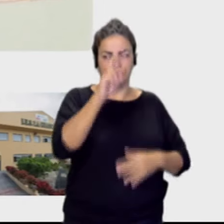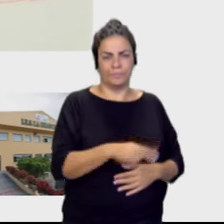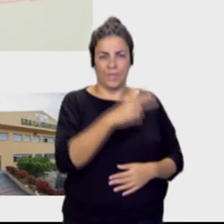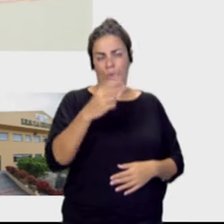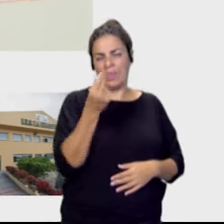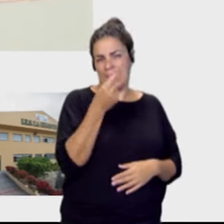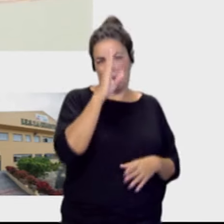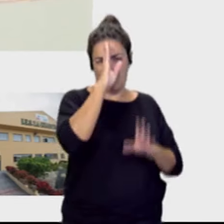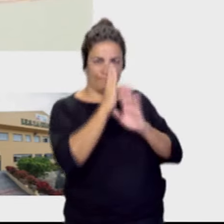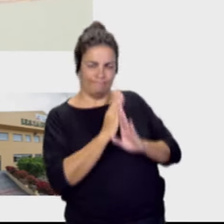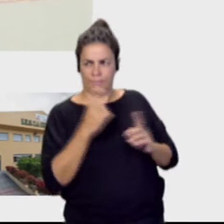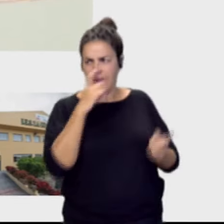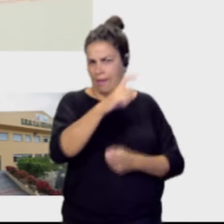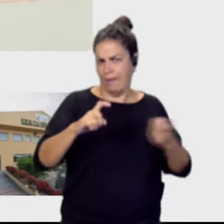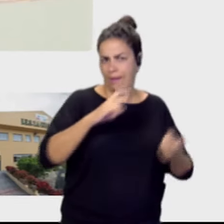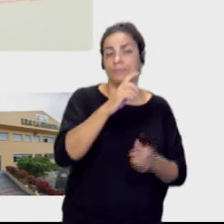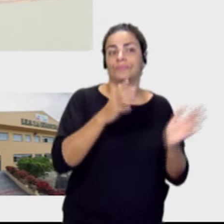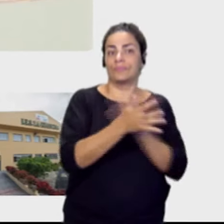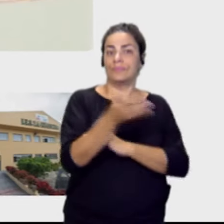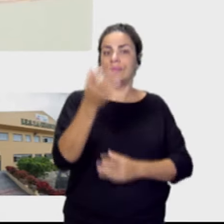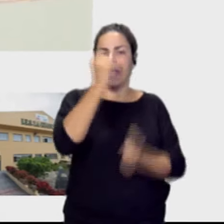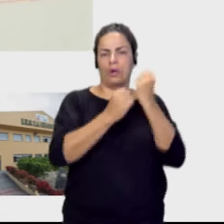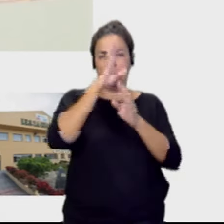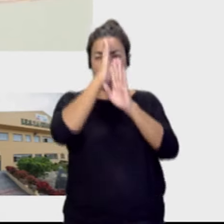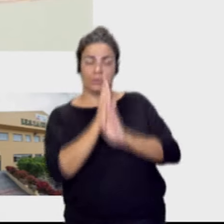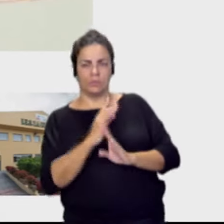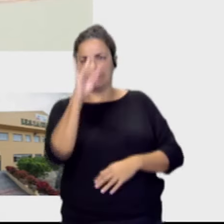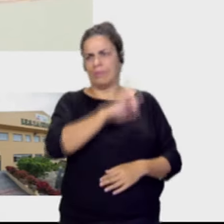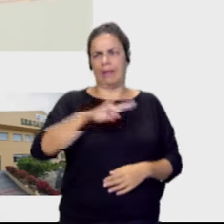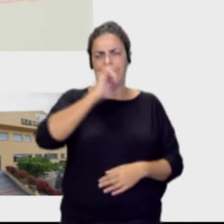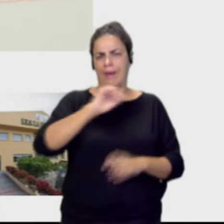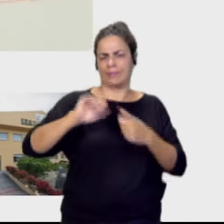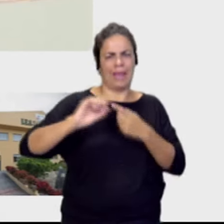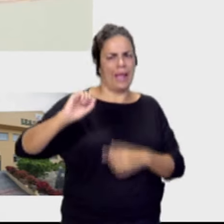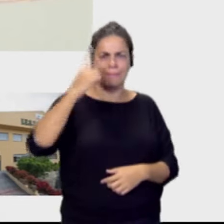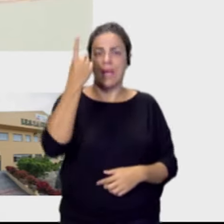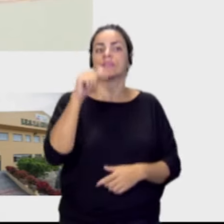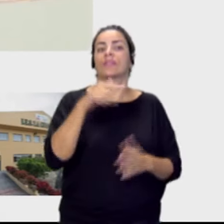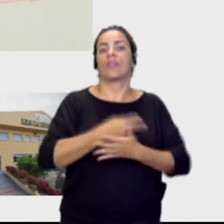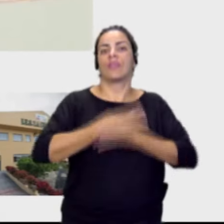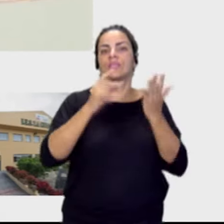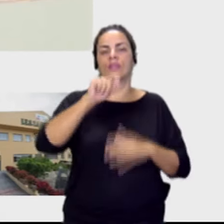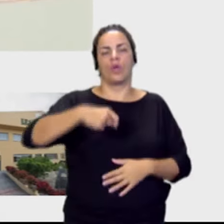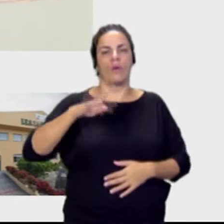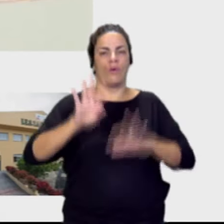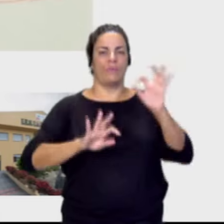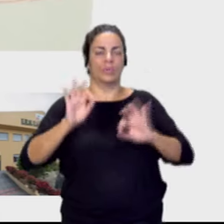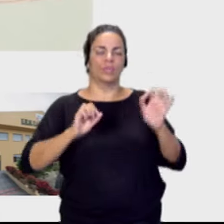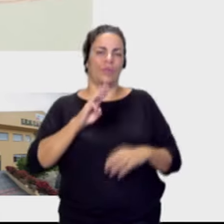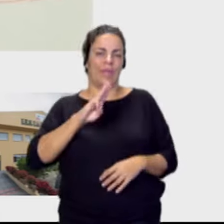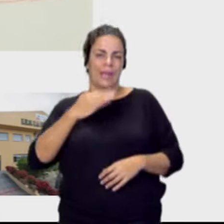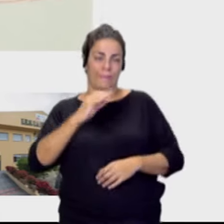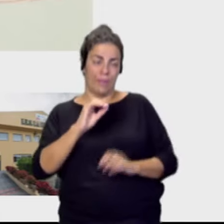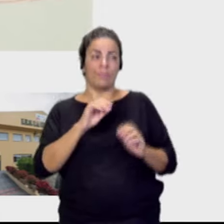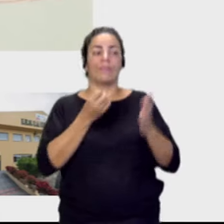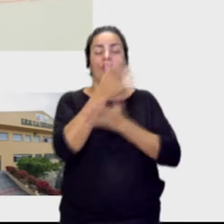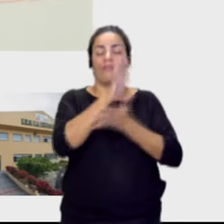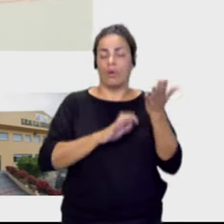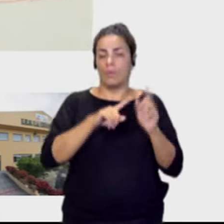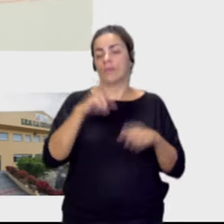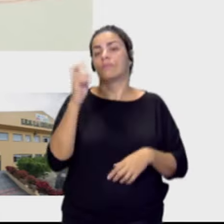cabeza de la generación de la economía sumergida con el 17,9% del PIB. Es un informe de la Universidad de